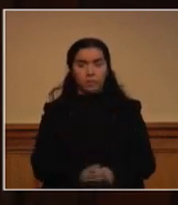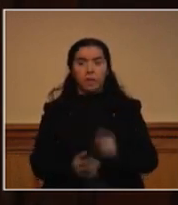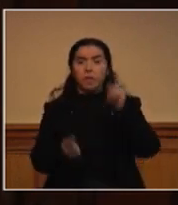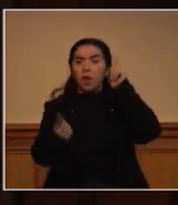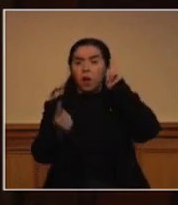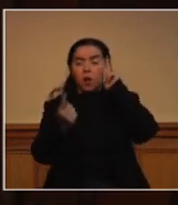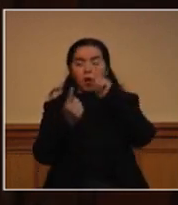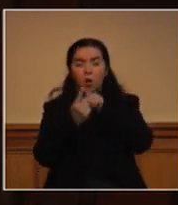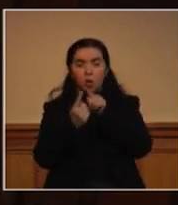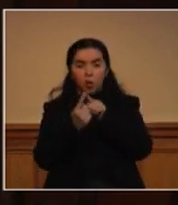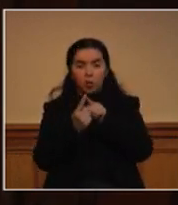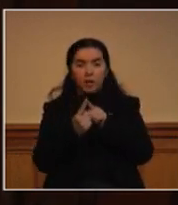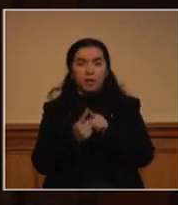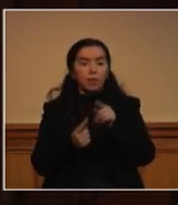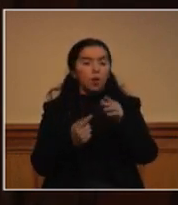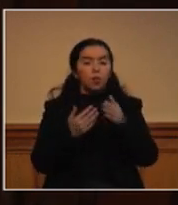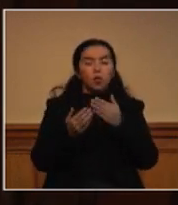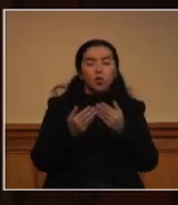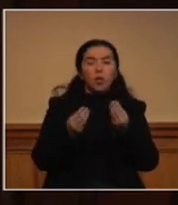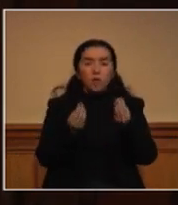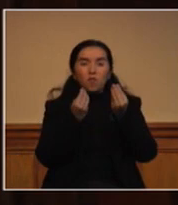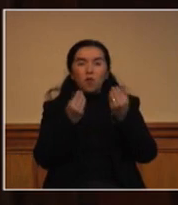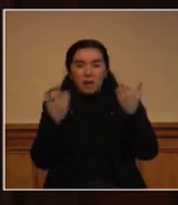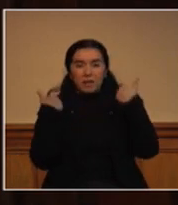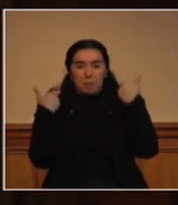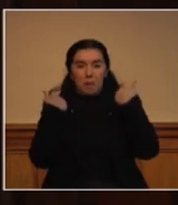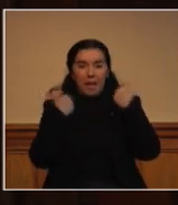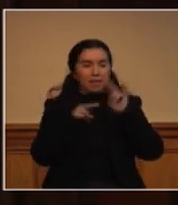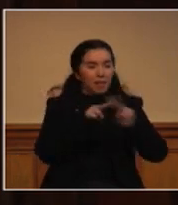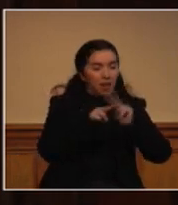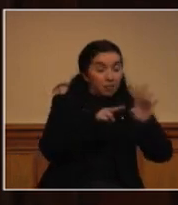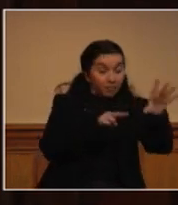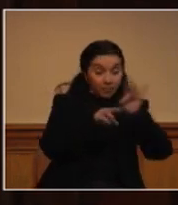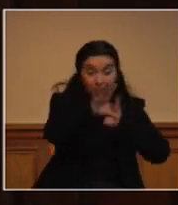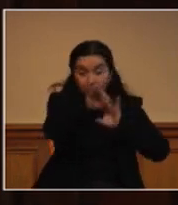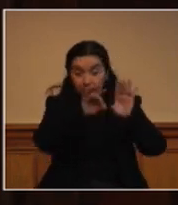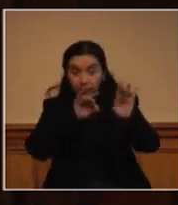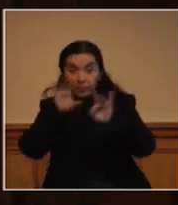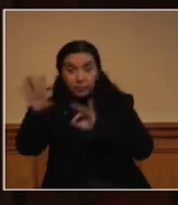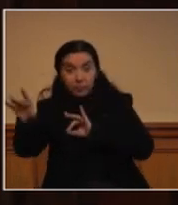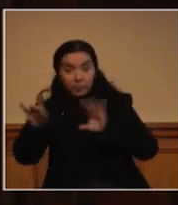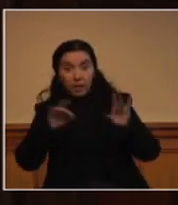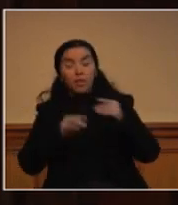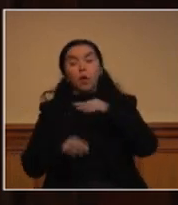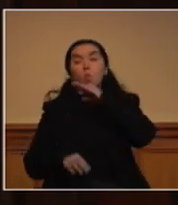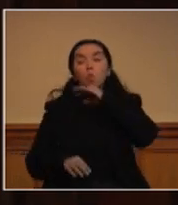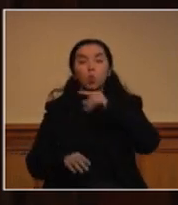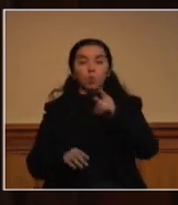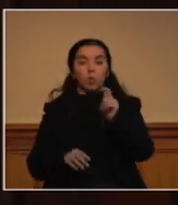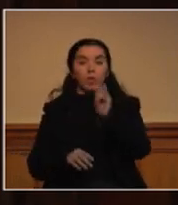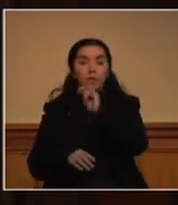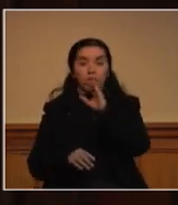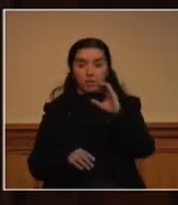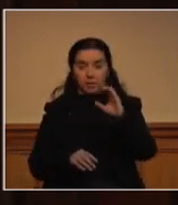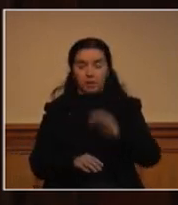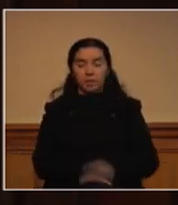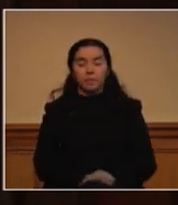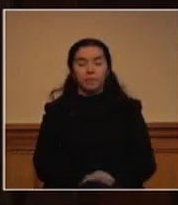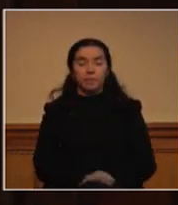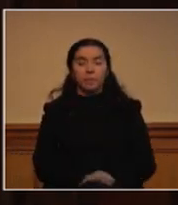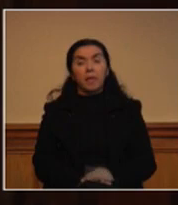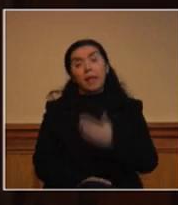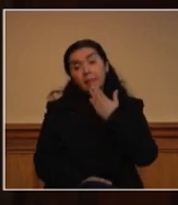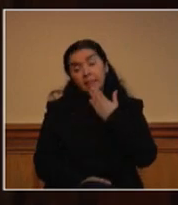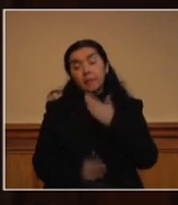es recoger las buenas prácticas que se han estado haciendo hasta el momento sobre el uso de las TIC. Por poner también un